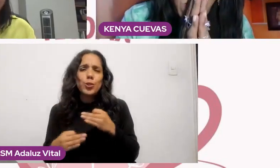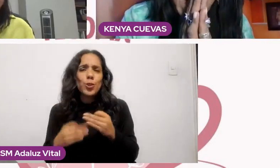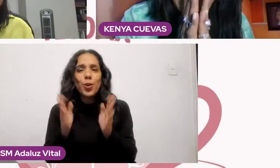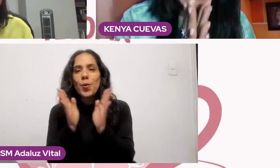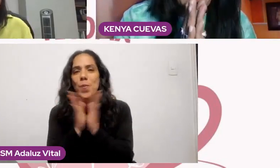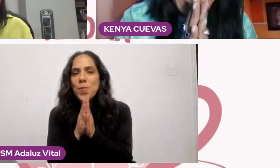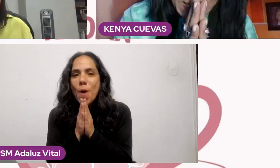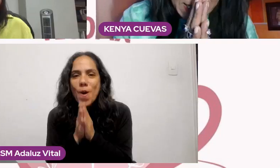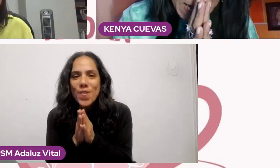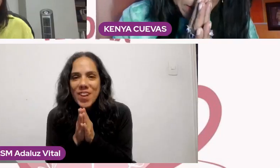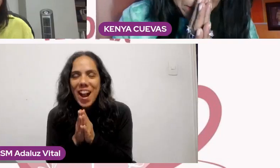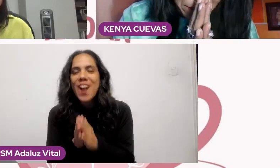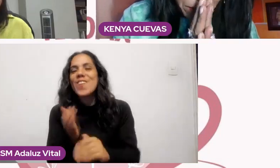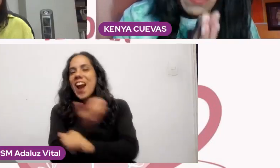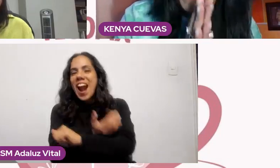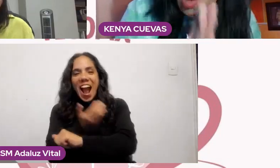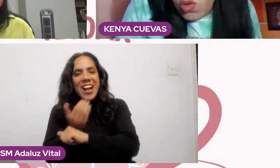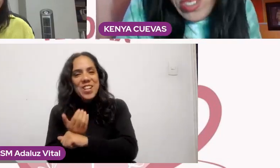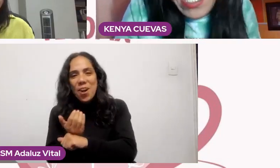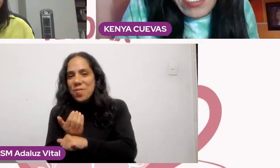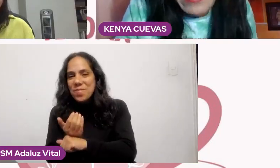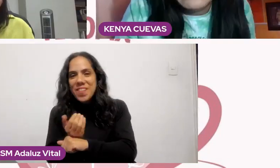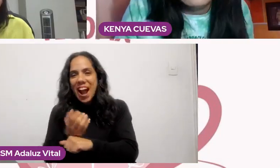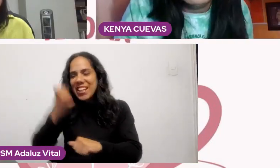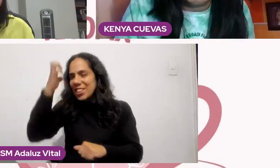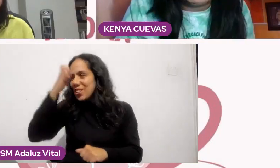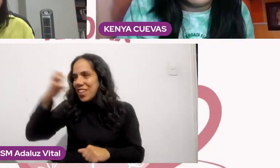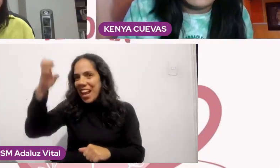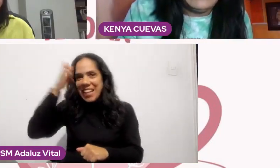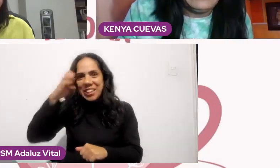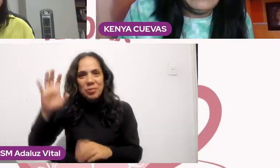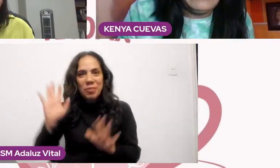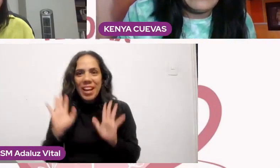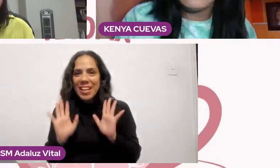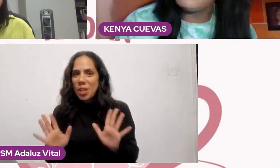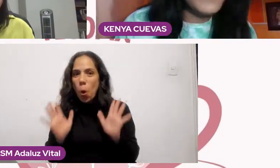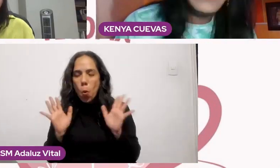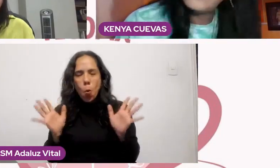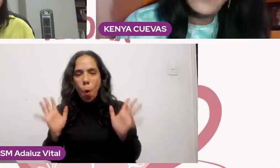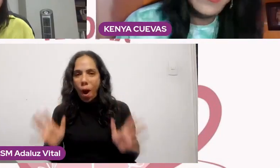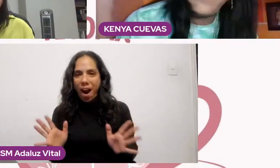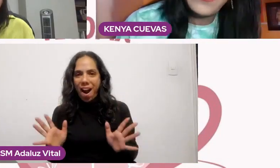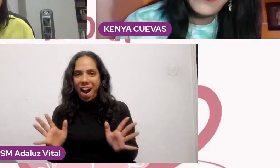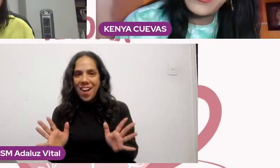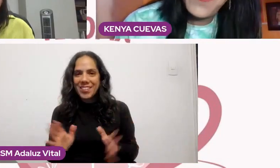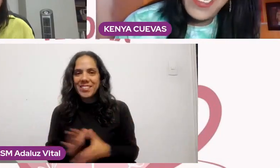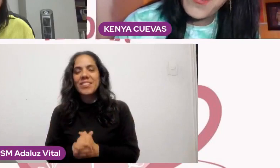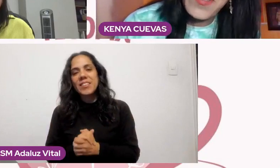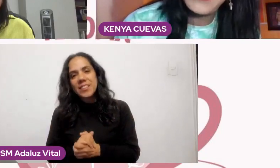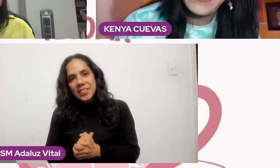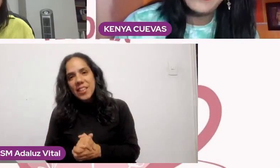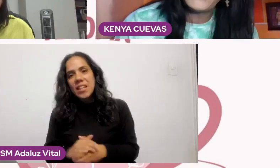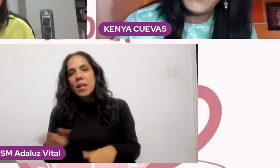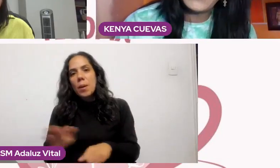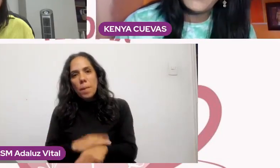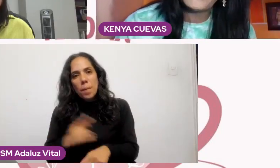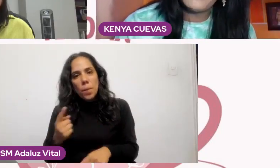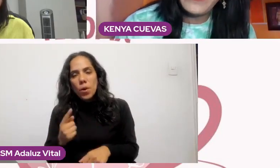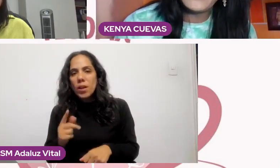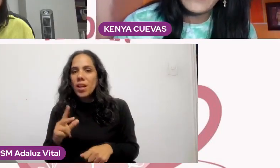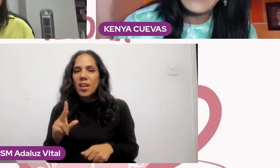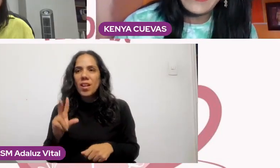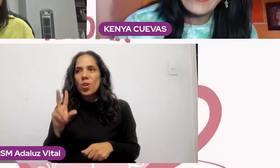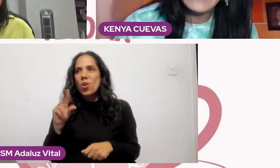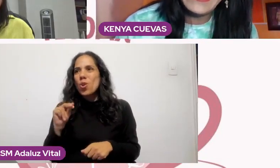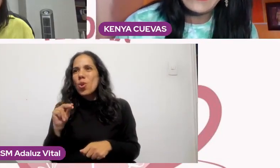es una experiencia única, pero que no nomás nos ayuda a reflexionar sobre la comunidad trans, yo creo que sobre